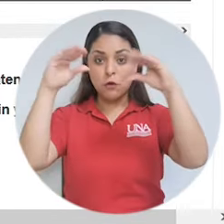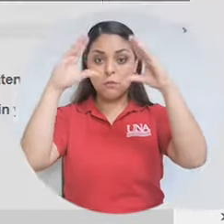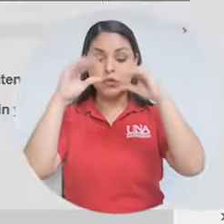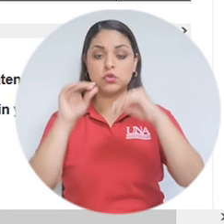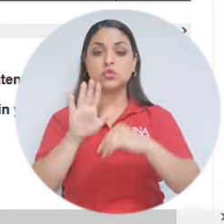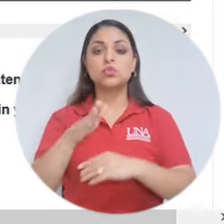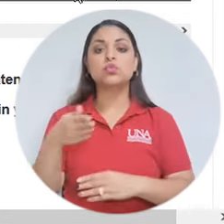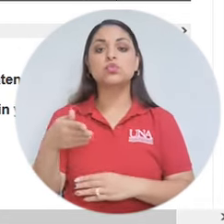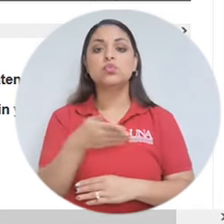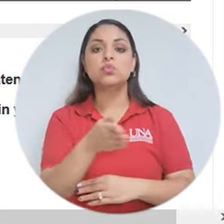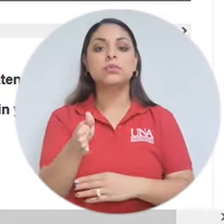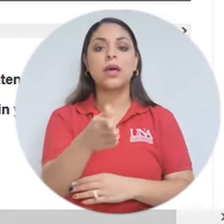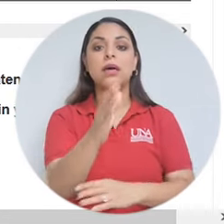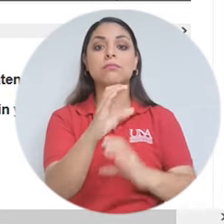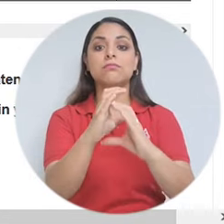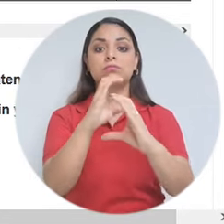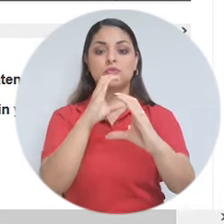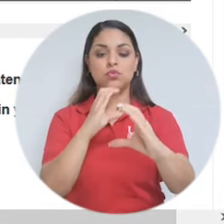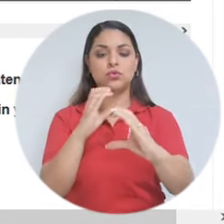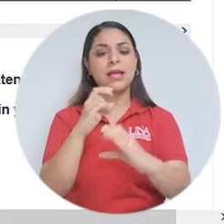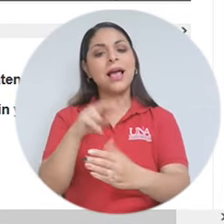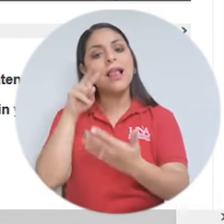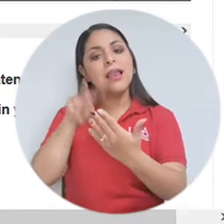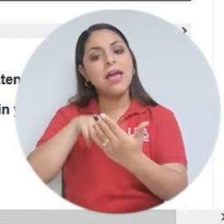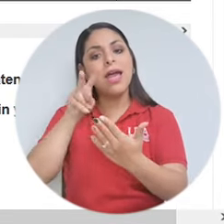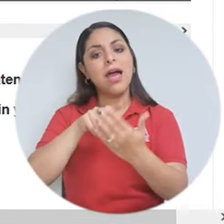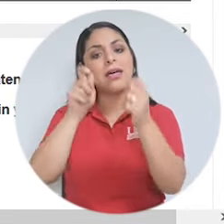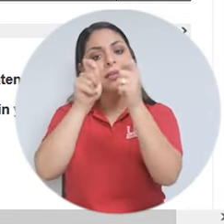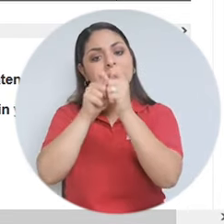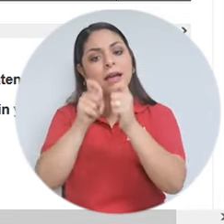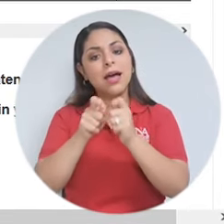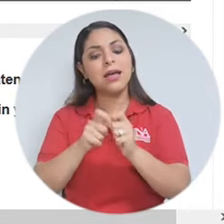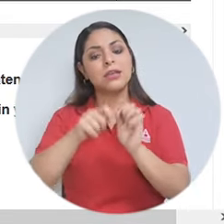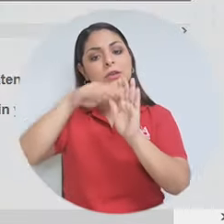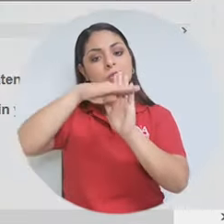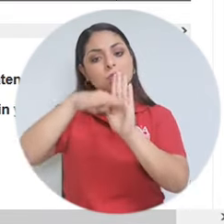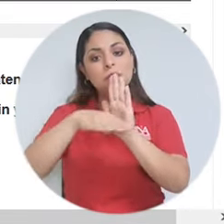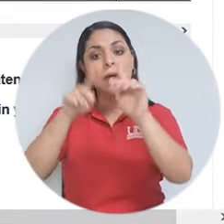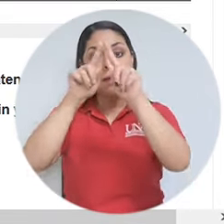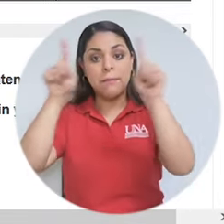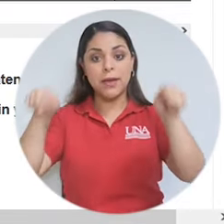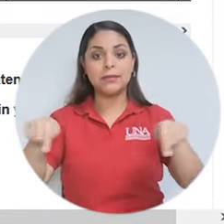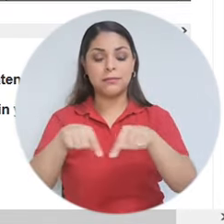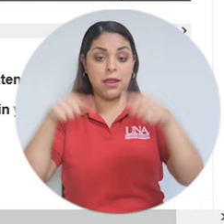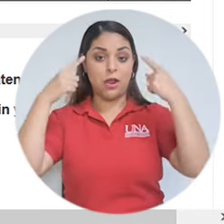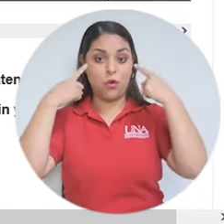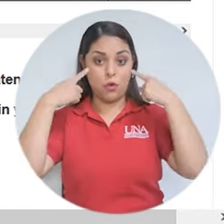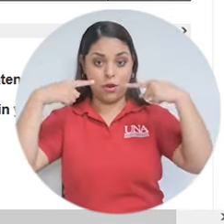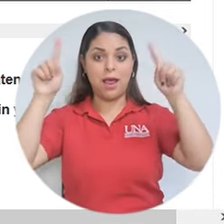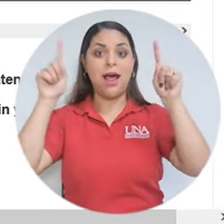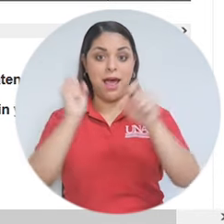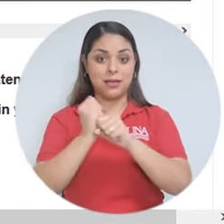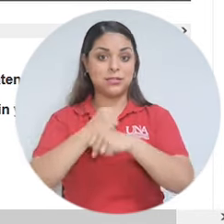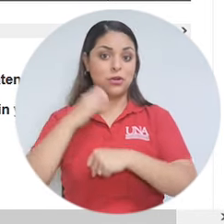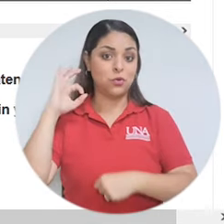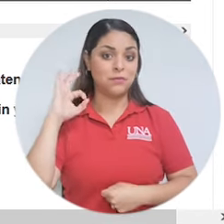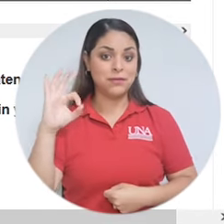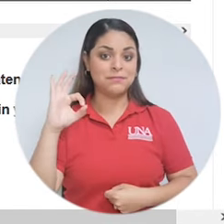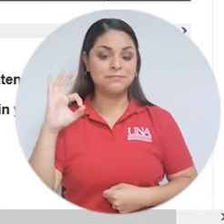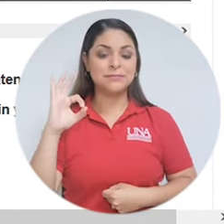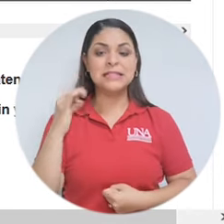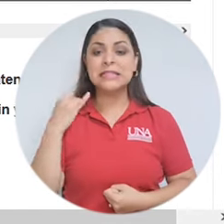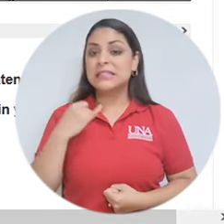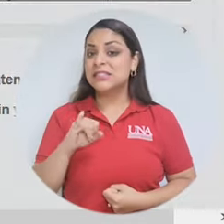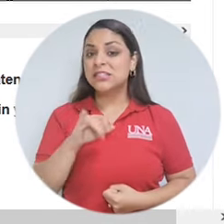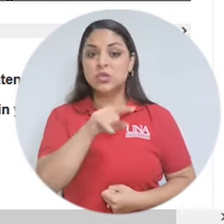transporte público. Lea con detenimiento las instrucciones en la pantalla para hacerlo exitosamente. En caso